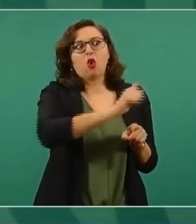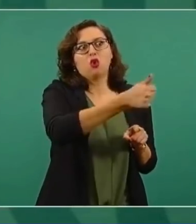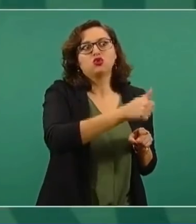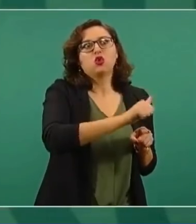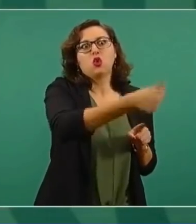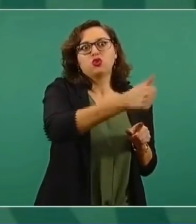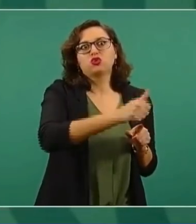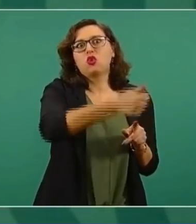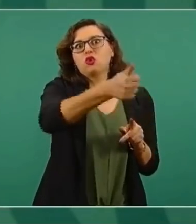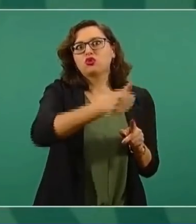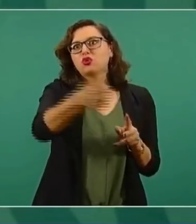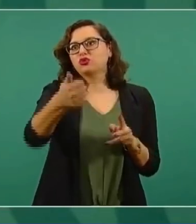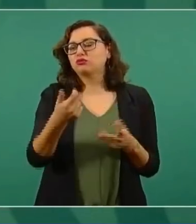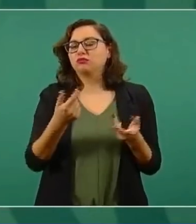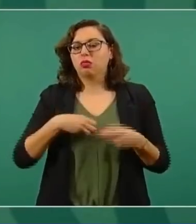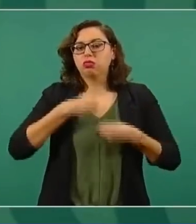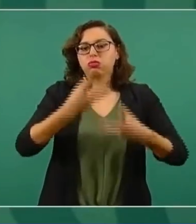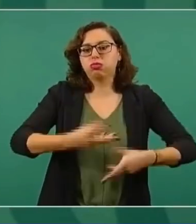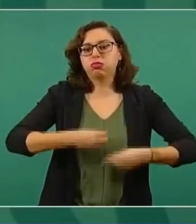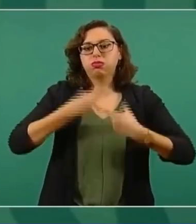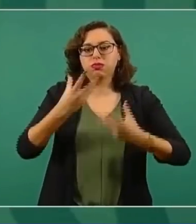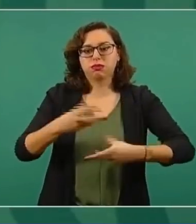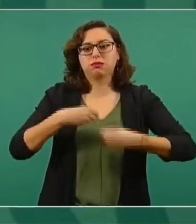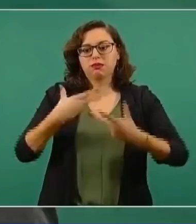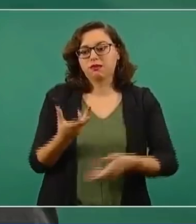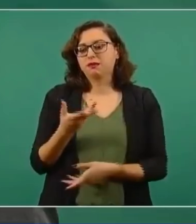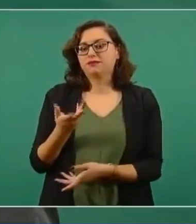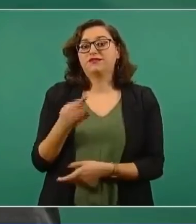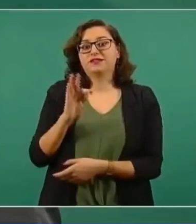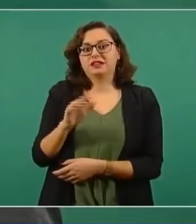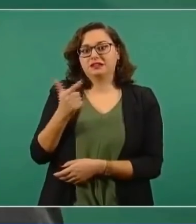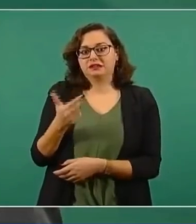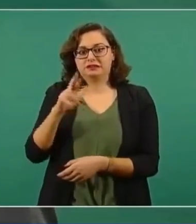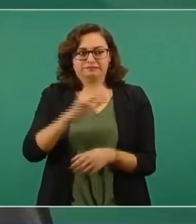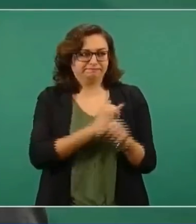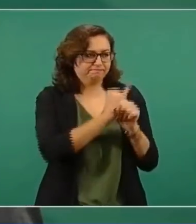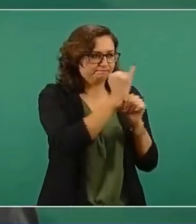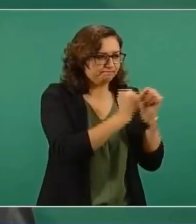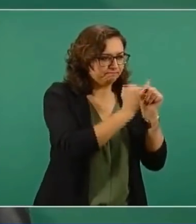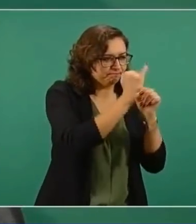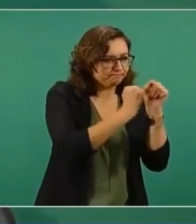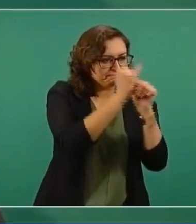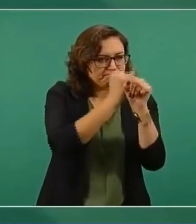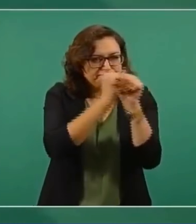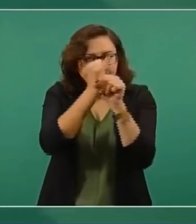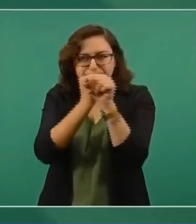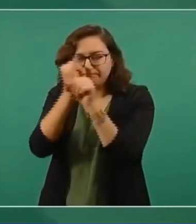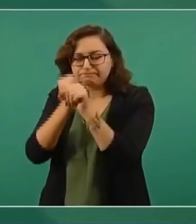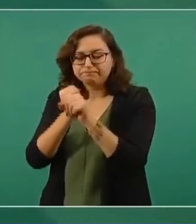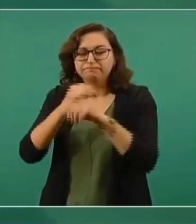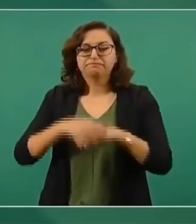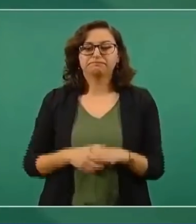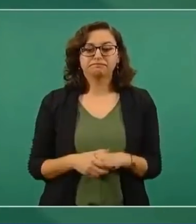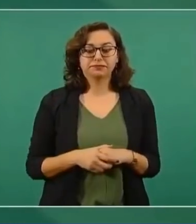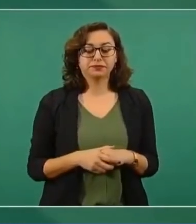Fiscalía está haciendo la investigación. Pero es